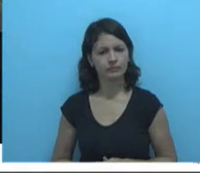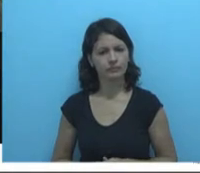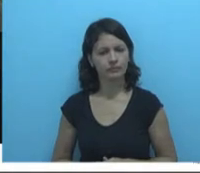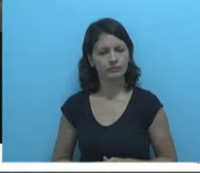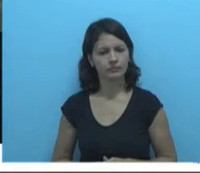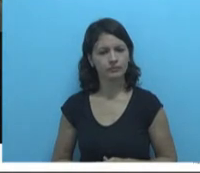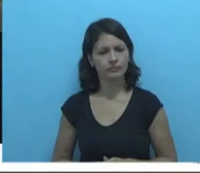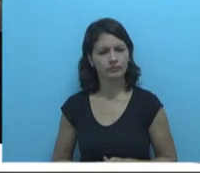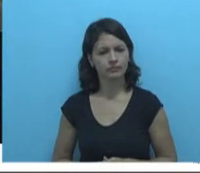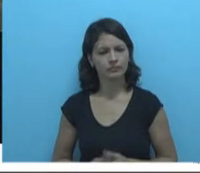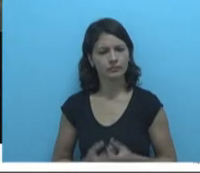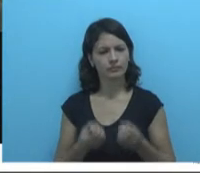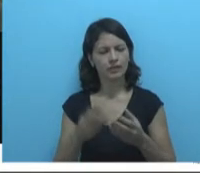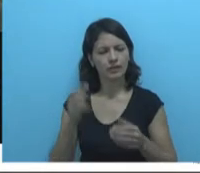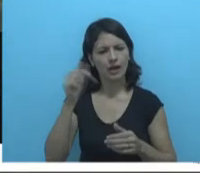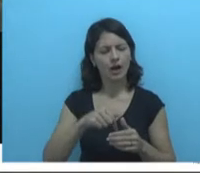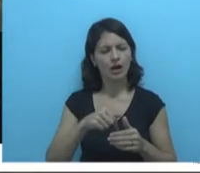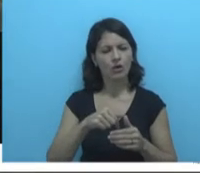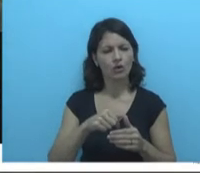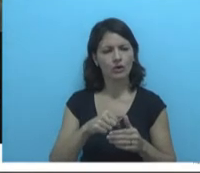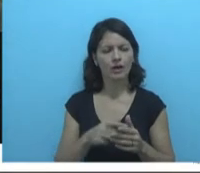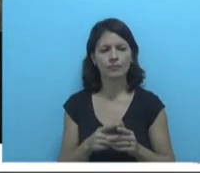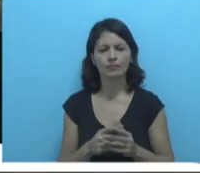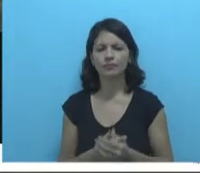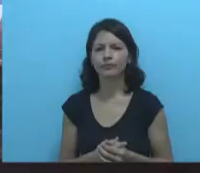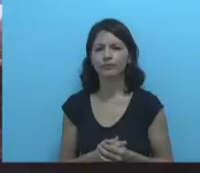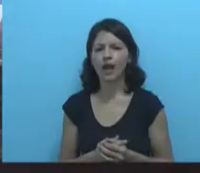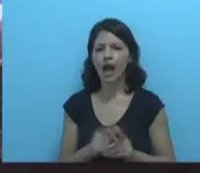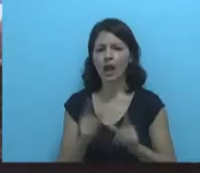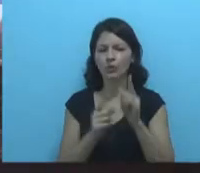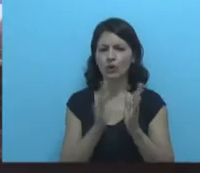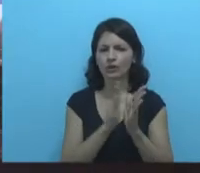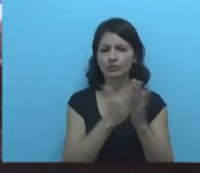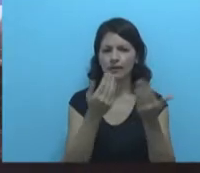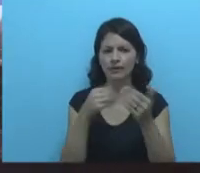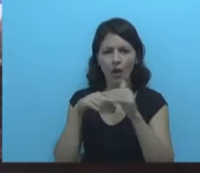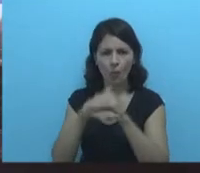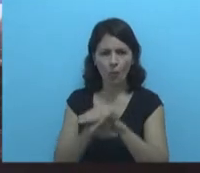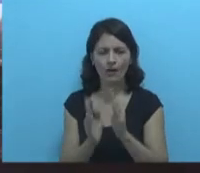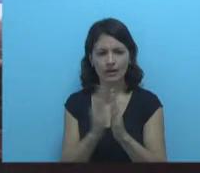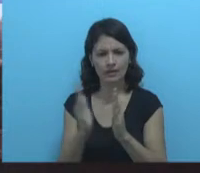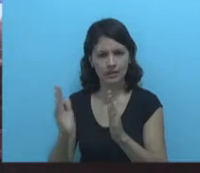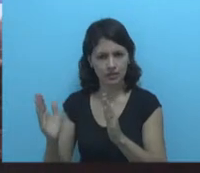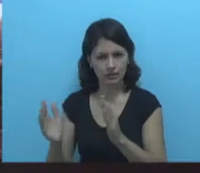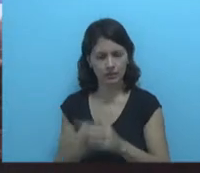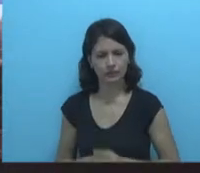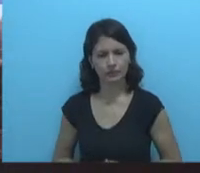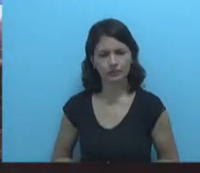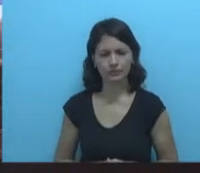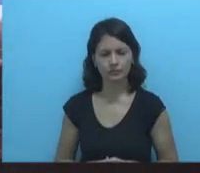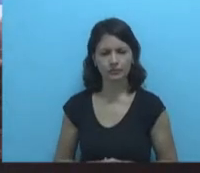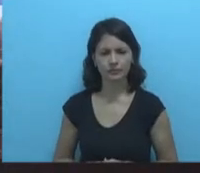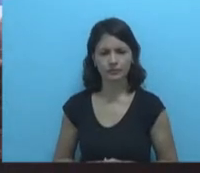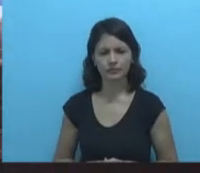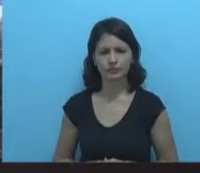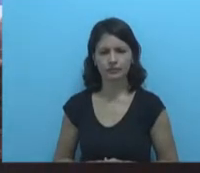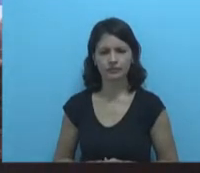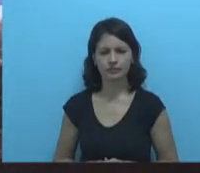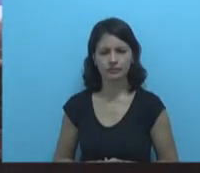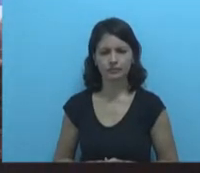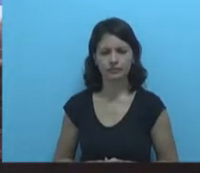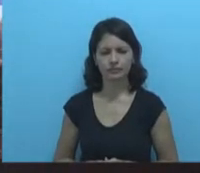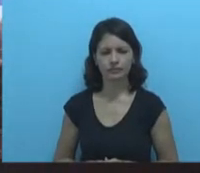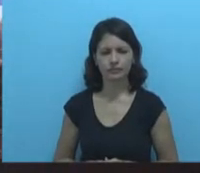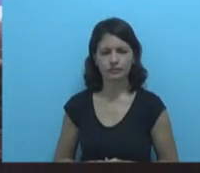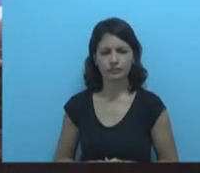Vamos a leer ahora pedidos de archivo de expedientes acordados en labor parlamentaria. Pedidos para pasar a